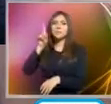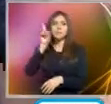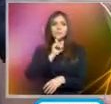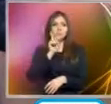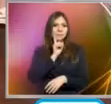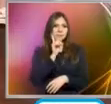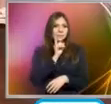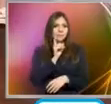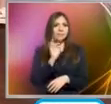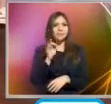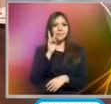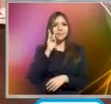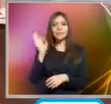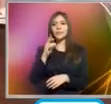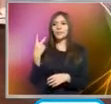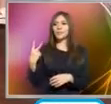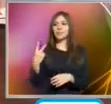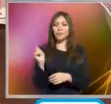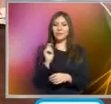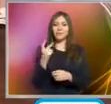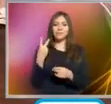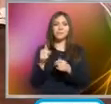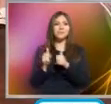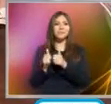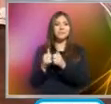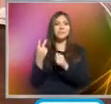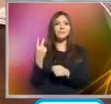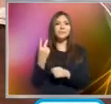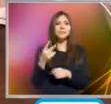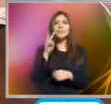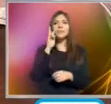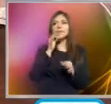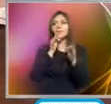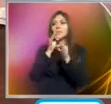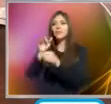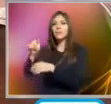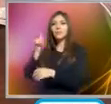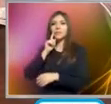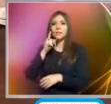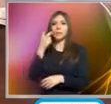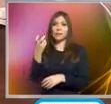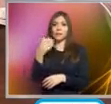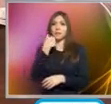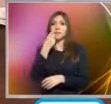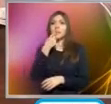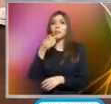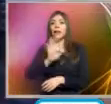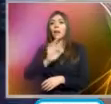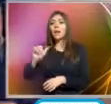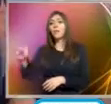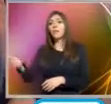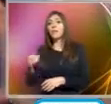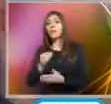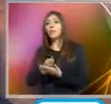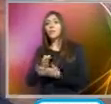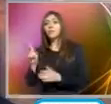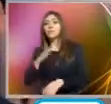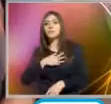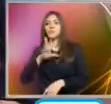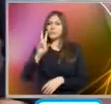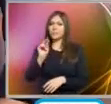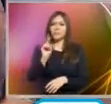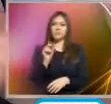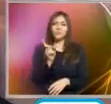vas, Ya se armó Acompañado. bronca de repente, ¿va? pues ya qué te cuento, ¿no? Y no es que le estés poniendo los cuernos a alguien, ¿no? Pues Ajá.